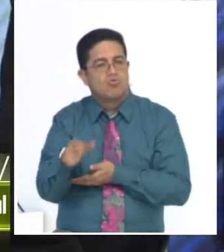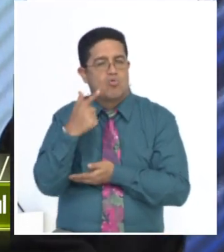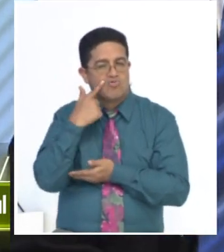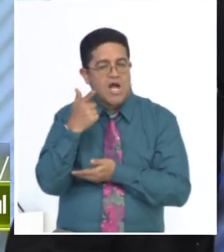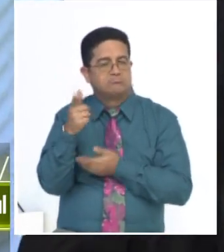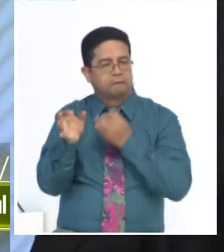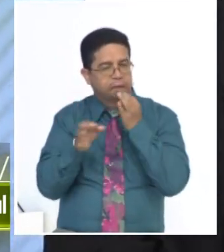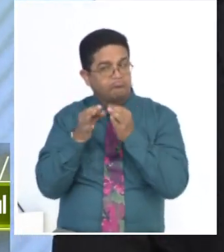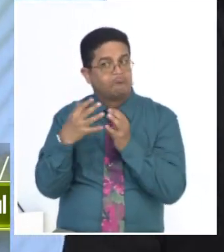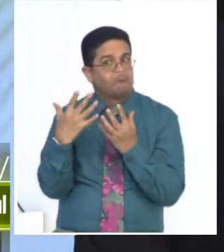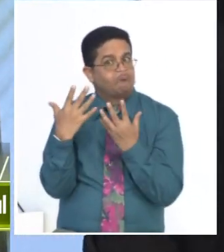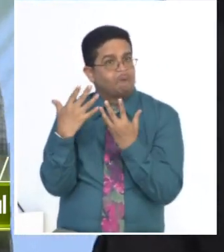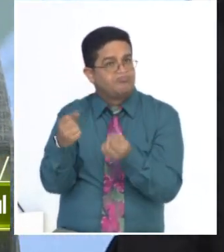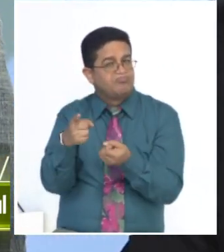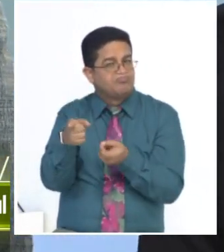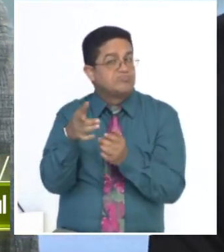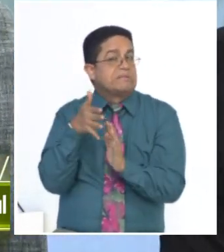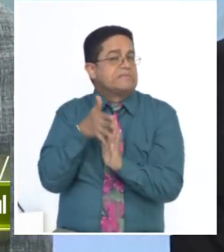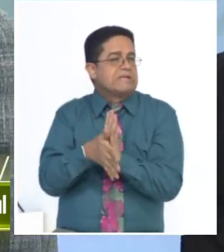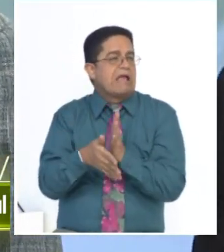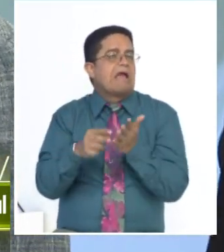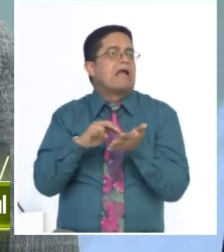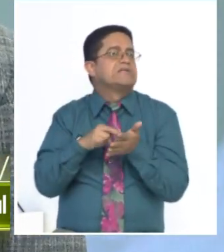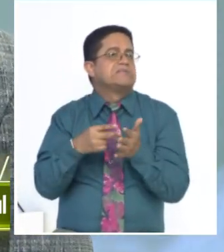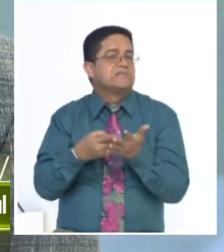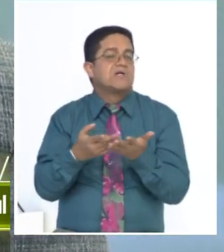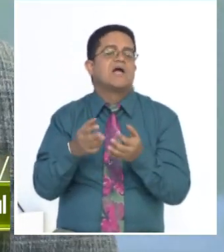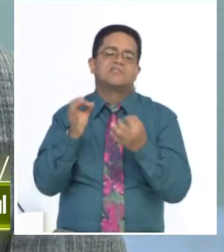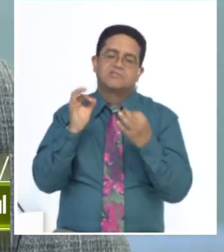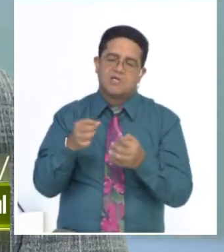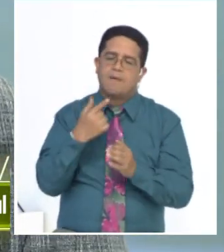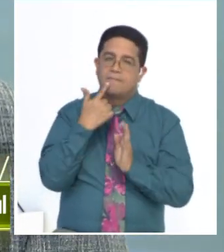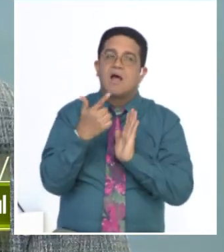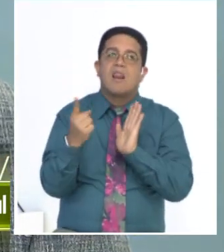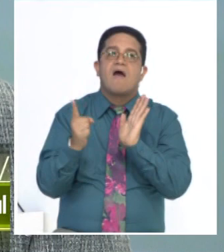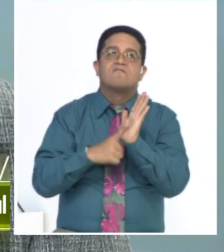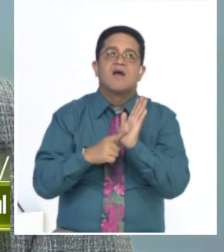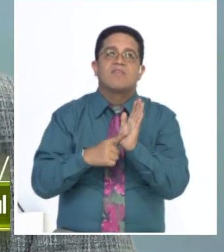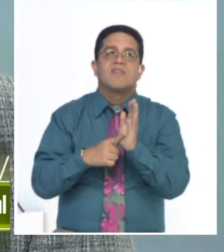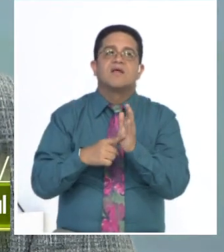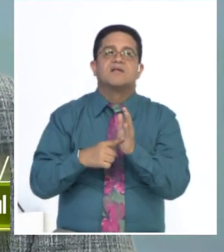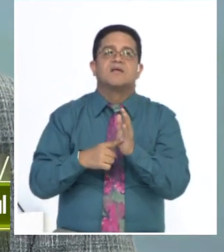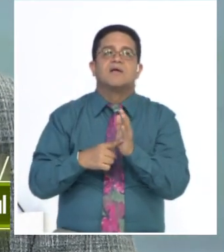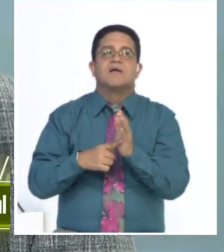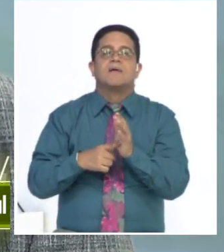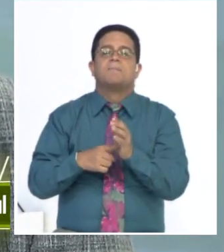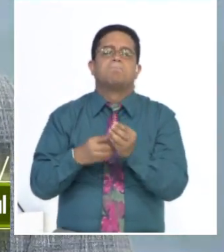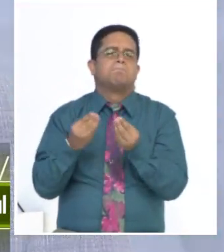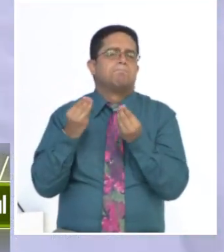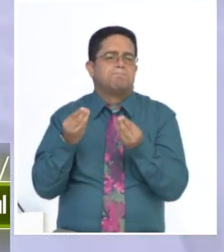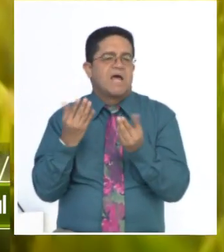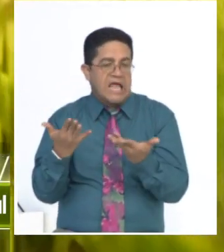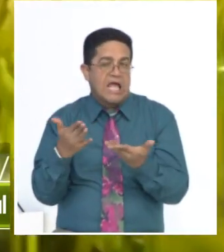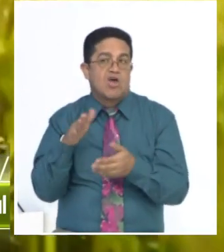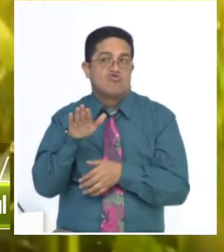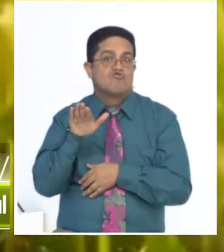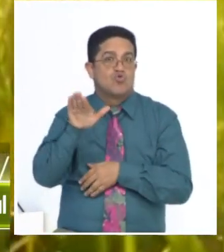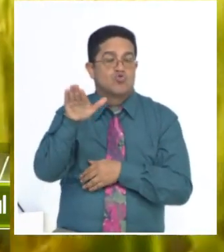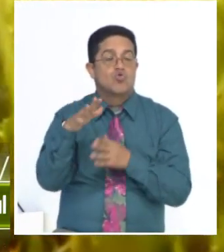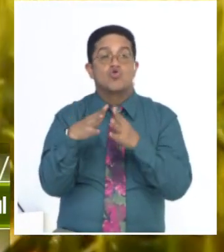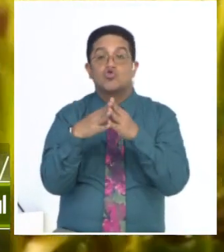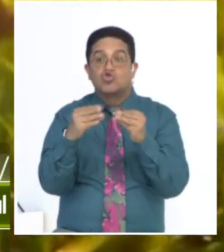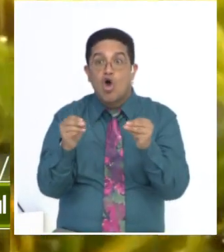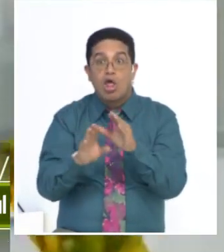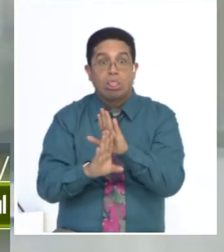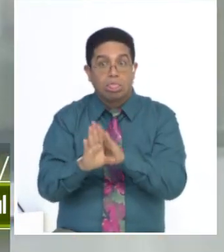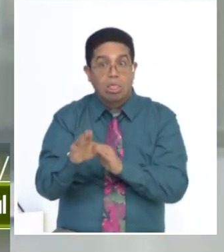qué va a suceder y qué va a recibir. Siempre hay que decirle la verdad y hay que plantear todas las posibilidades para que en un futuro, cuando todo salga bien, él